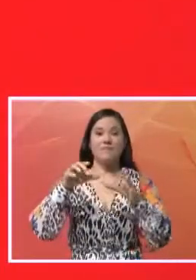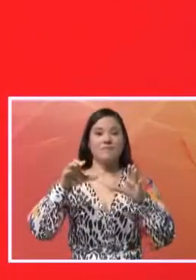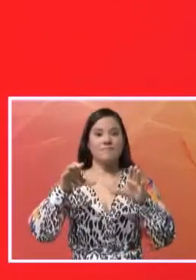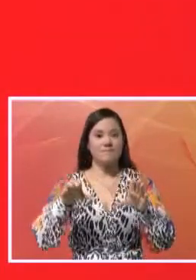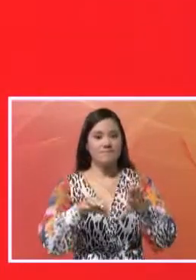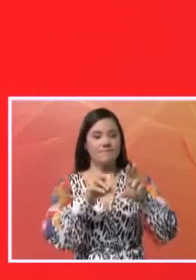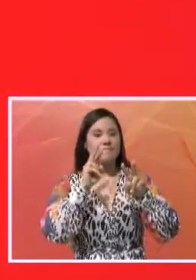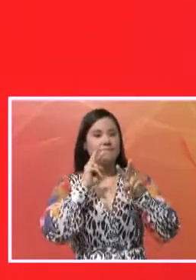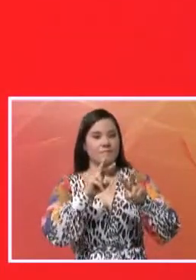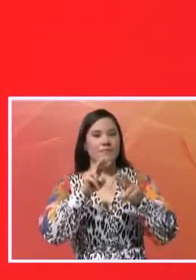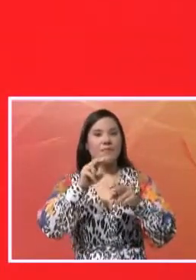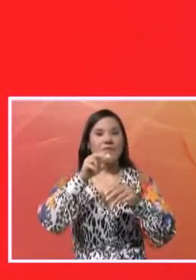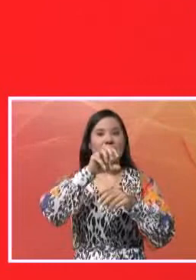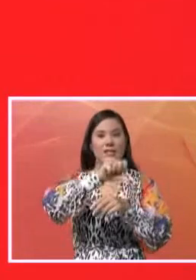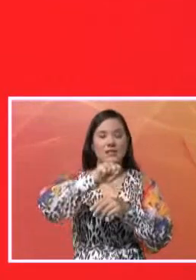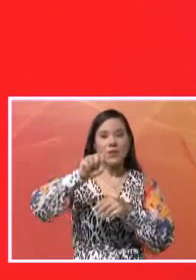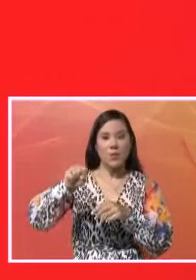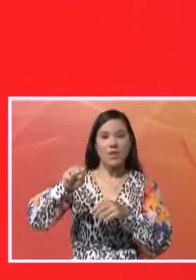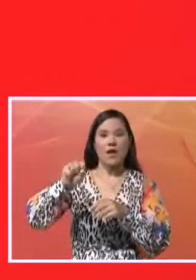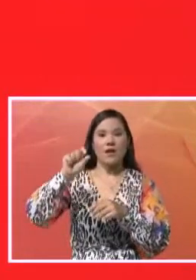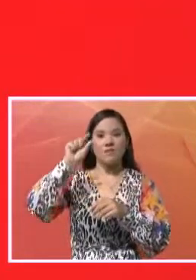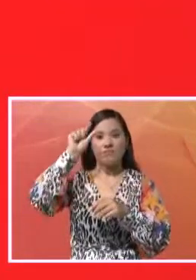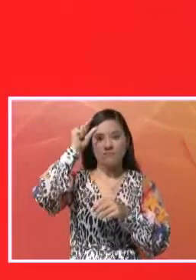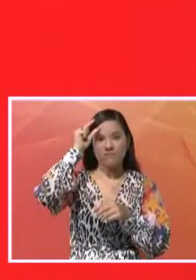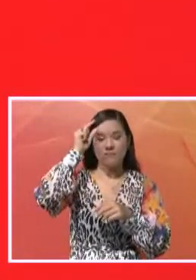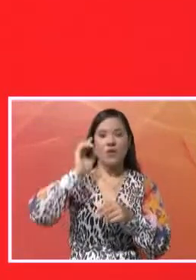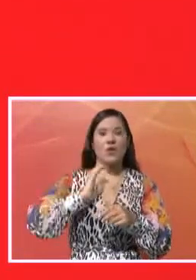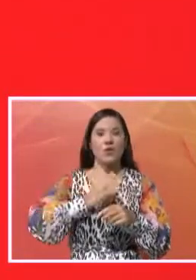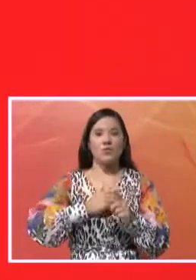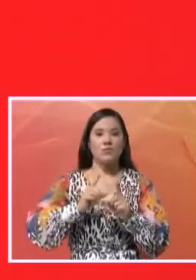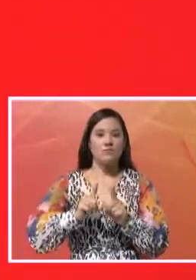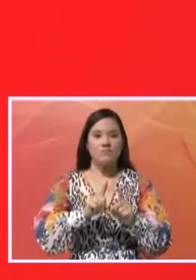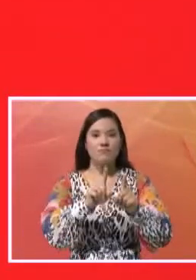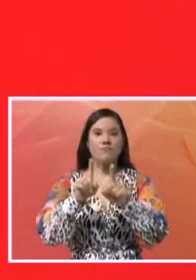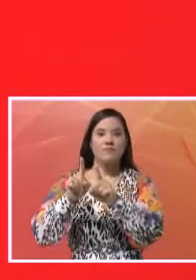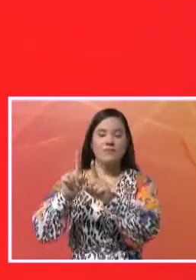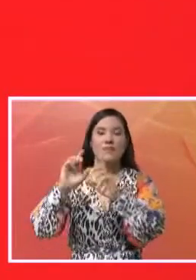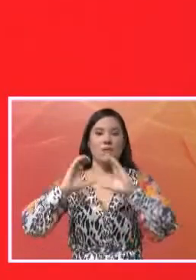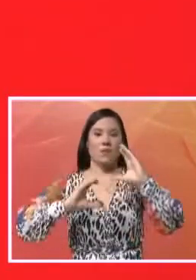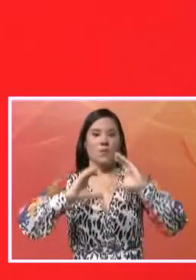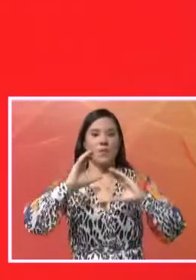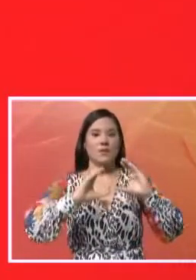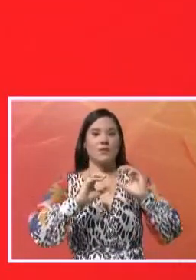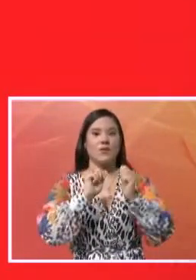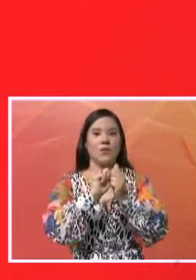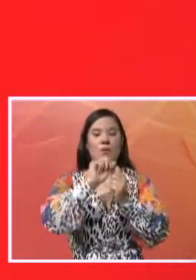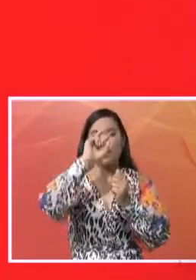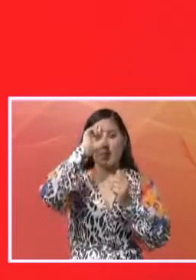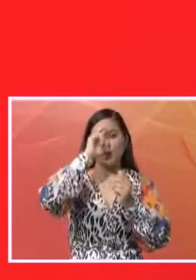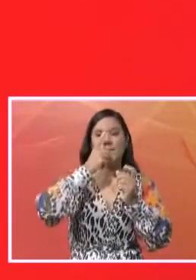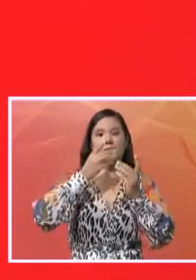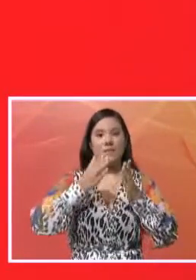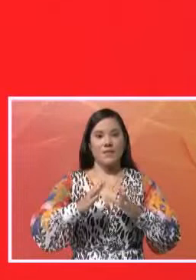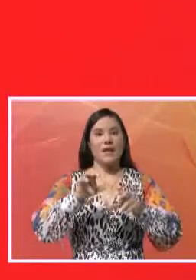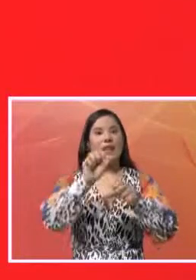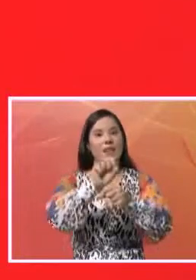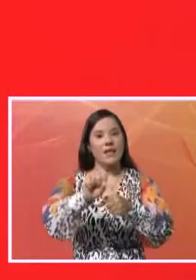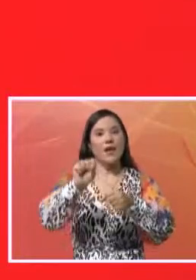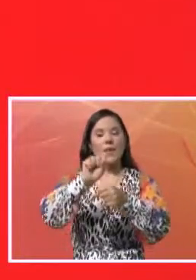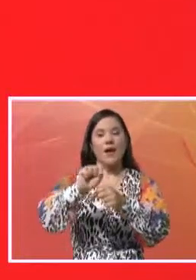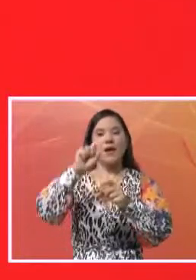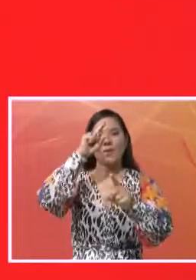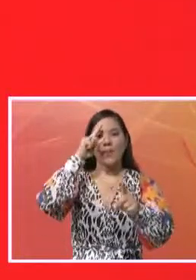dominicano de seguridad social hemos visitado lo que es la comisión bicameral en el congreso de la república trabajando una